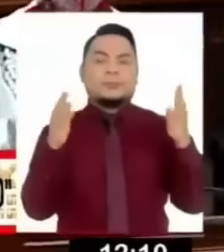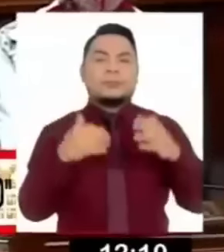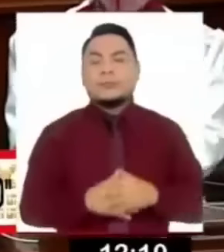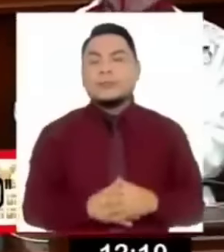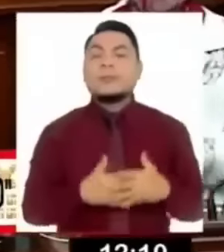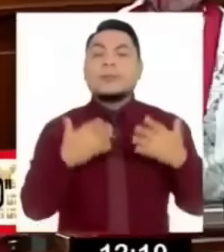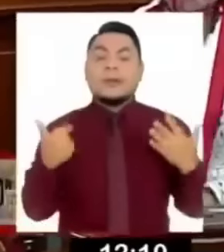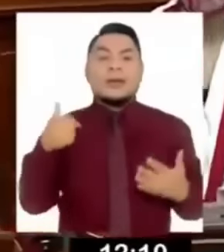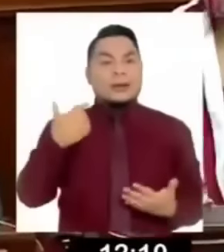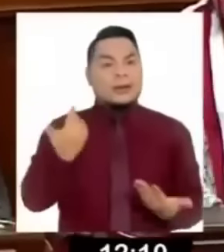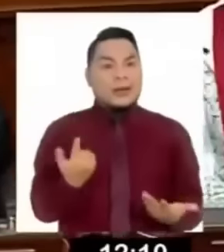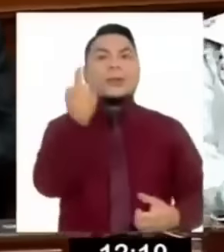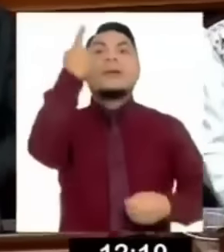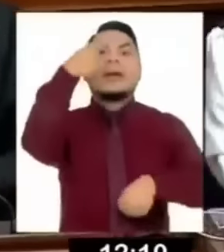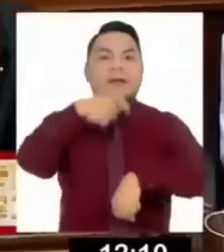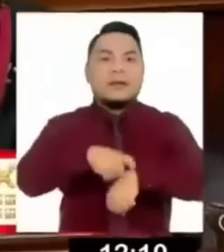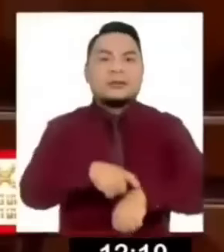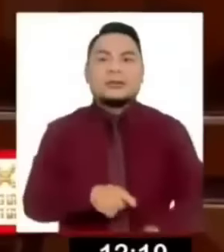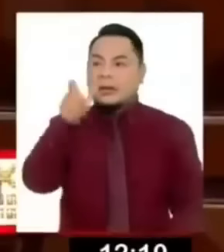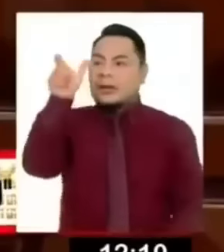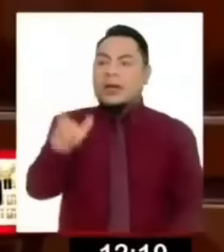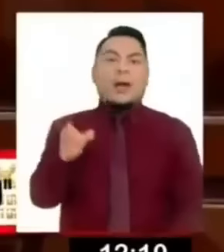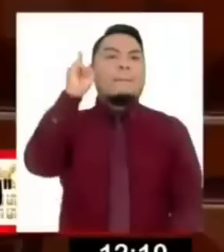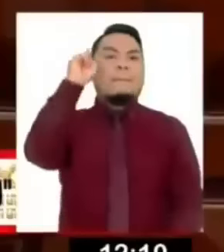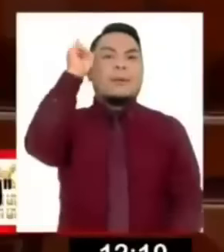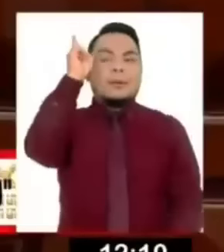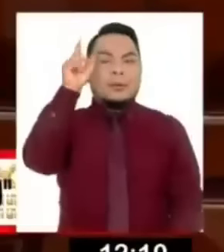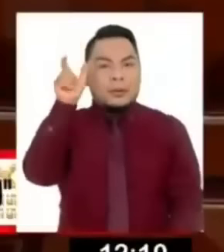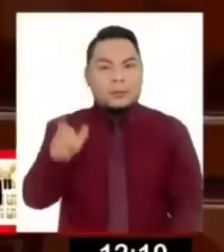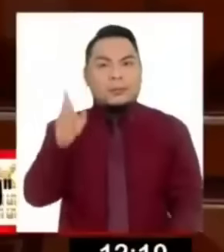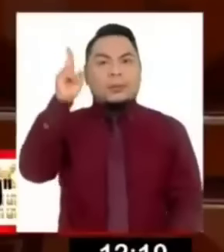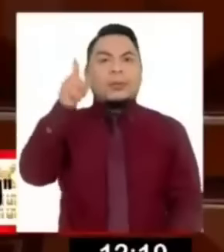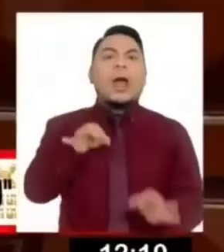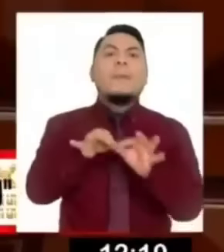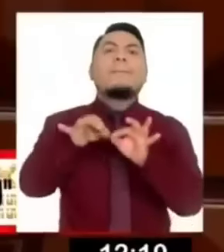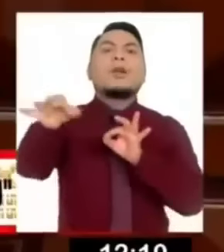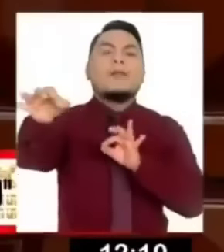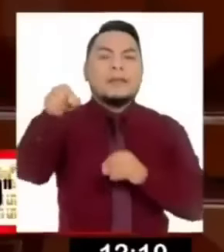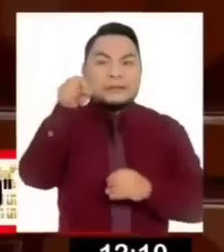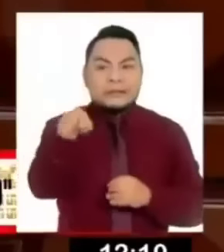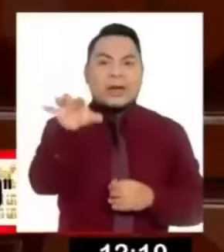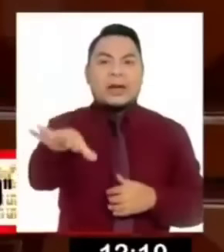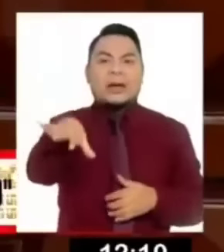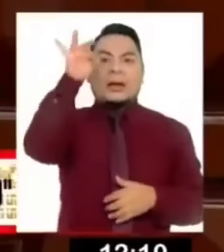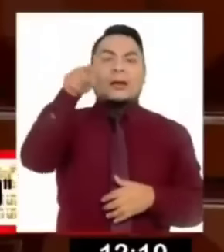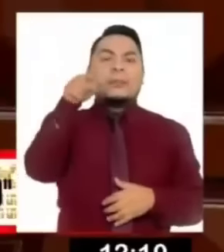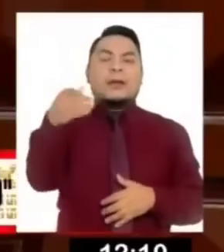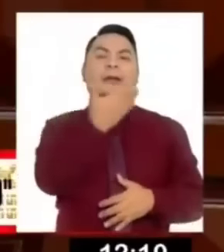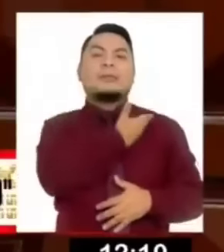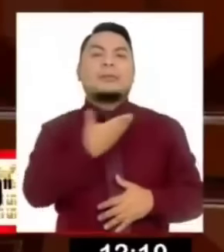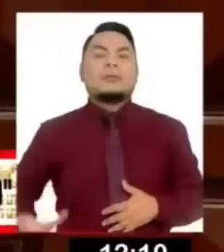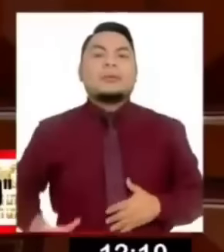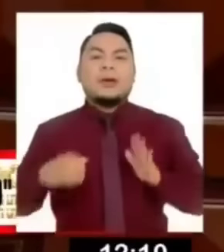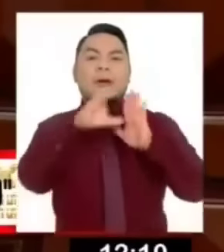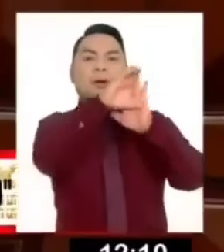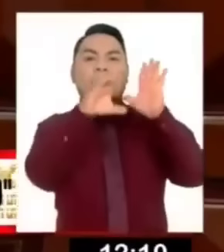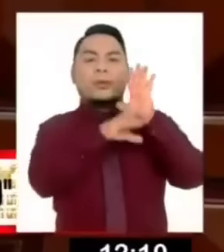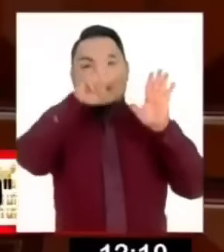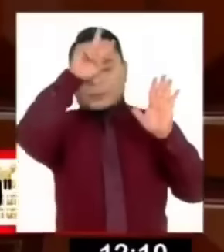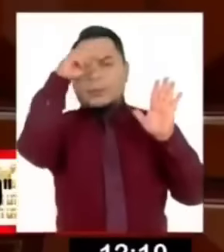Y que un maestro, más precisamente un maestro rural, es elegido para ser presidente constitucional